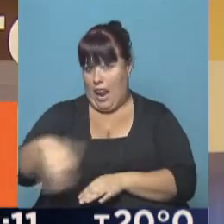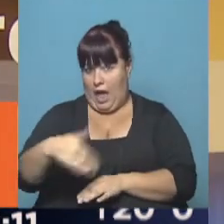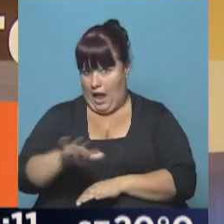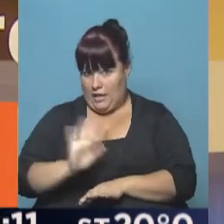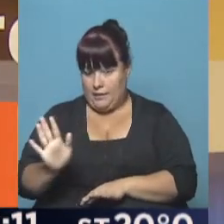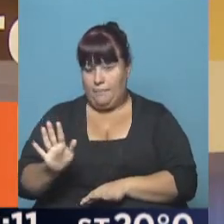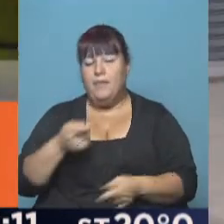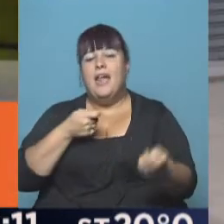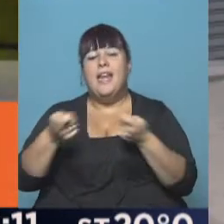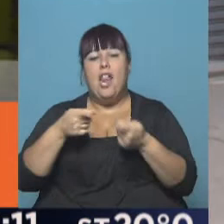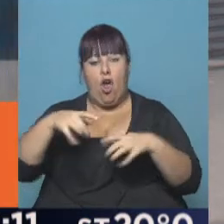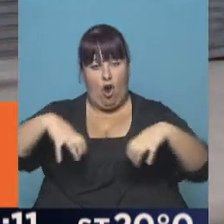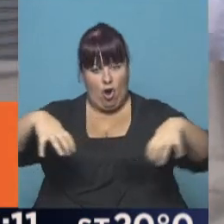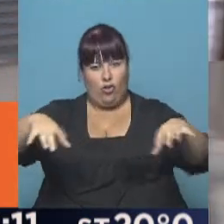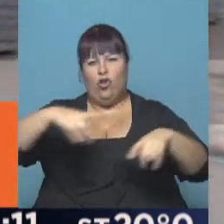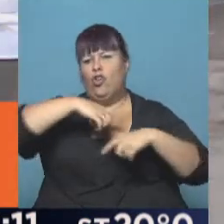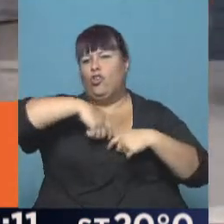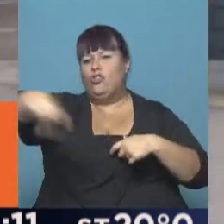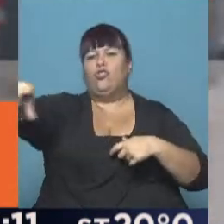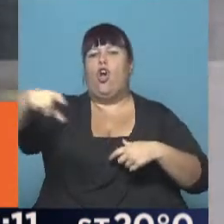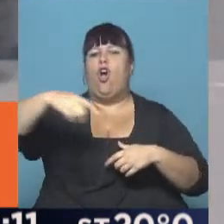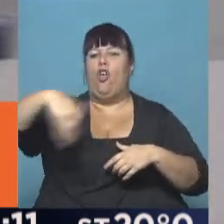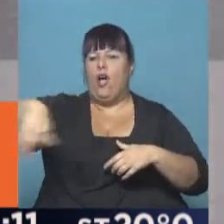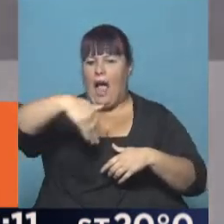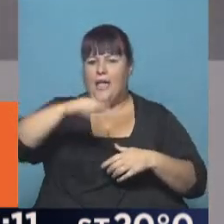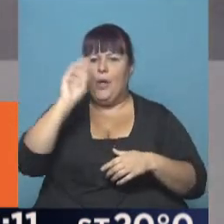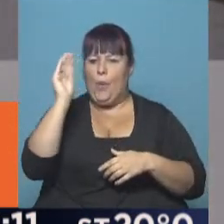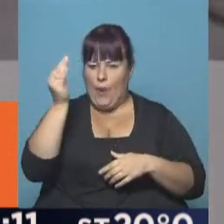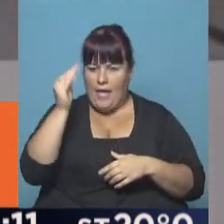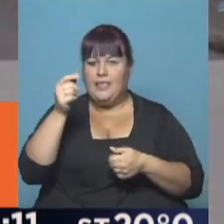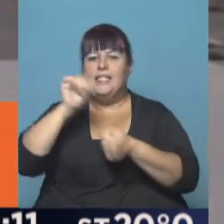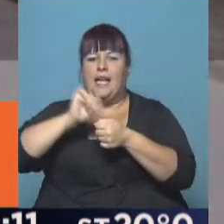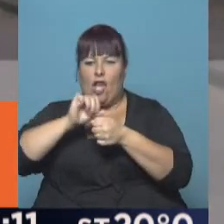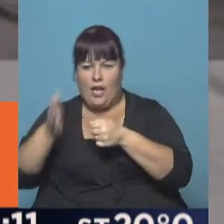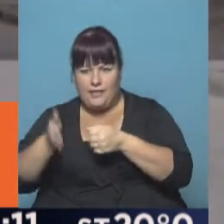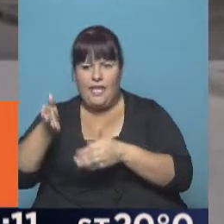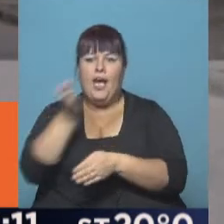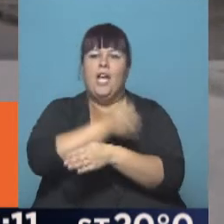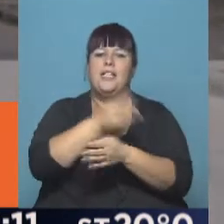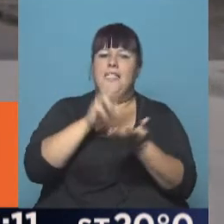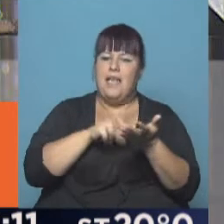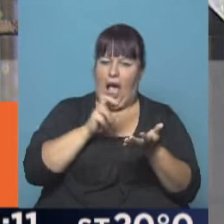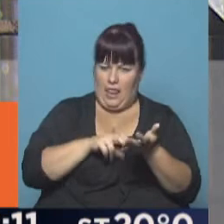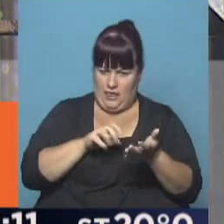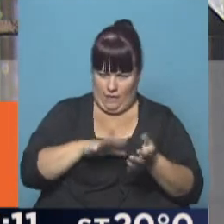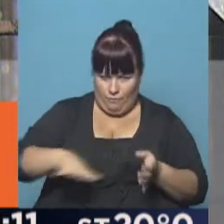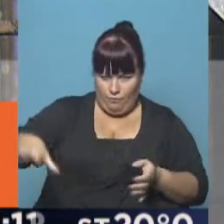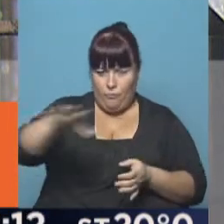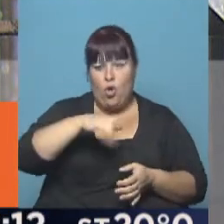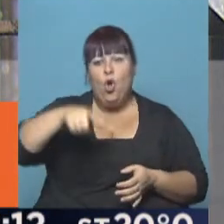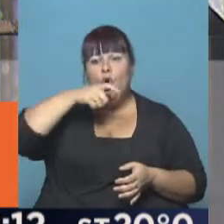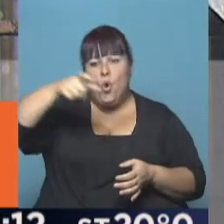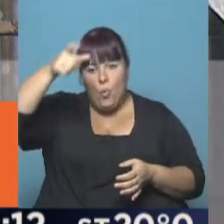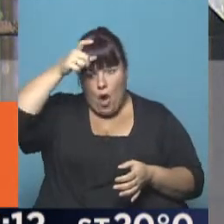paseo comercial se extiende a lo largo de las calles Brasil, Santiago del Estero y Salta. Los